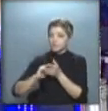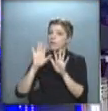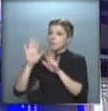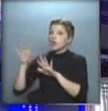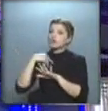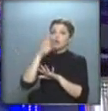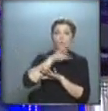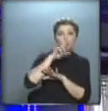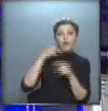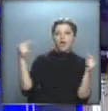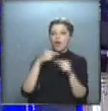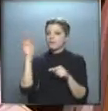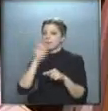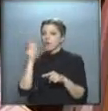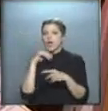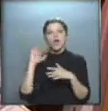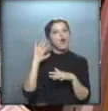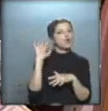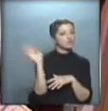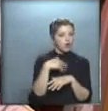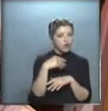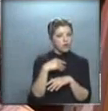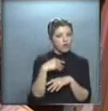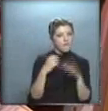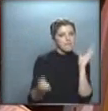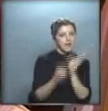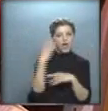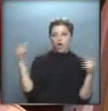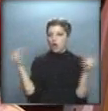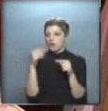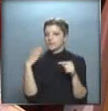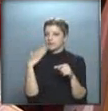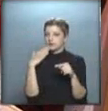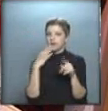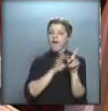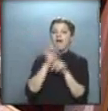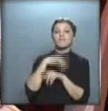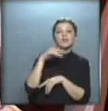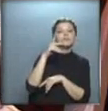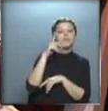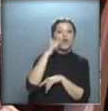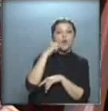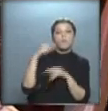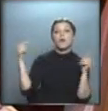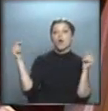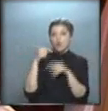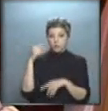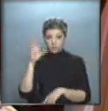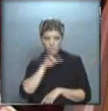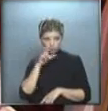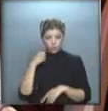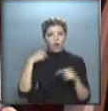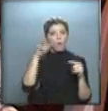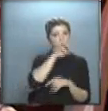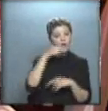mujeres o todo el turno contra el otro turno? No, a veces los varones contra nosotras o las chicas contra nosotras. Pero la rivalidad.